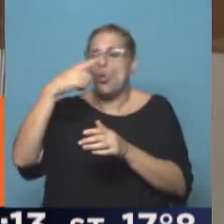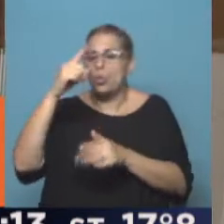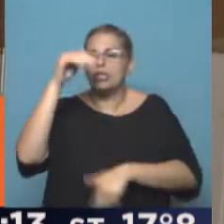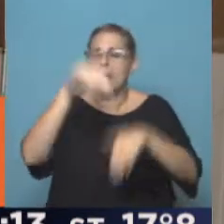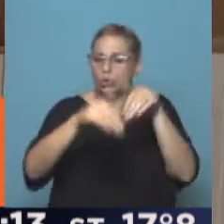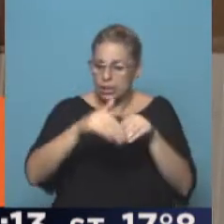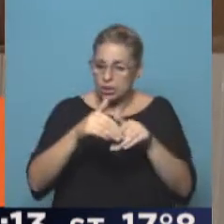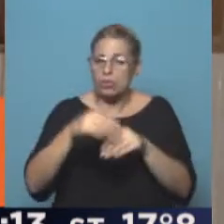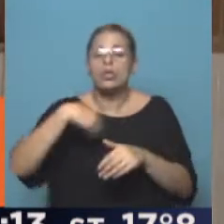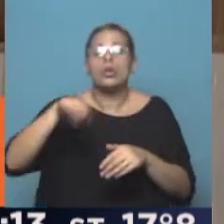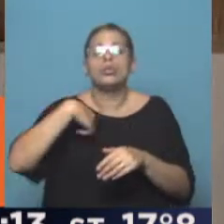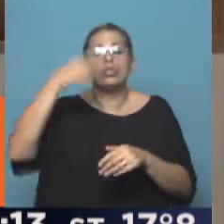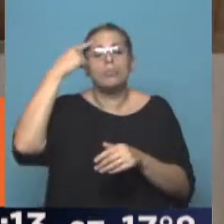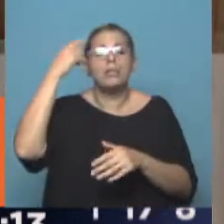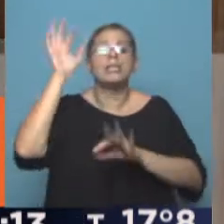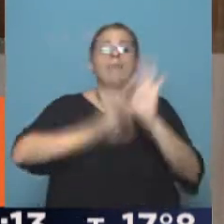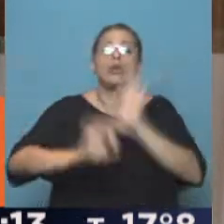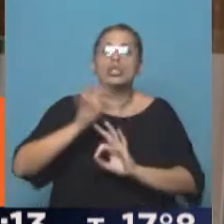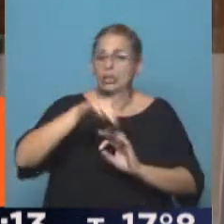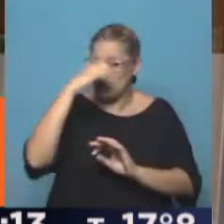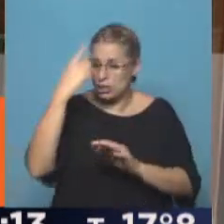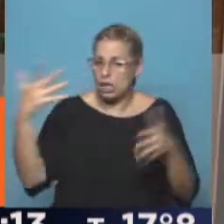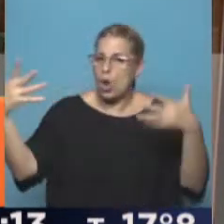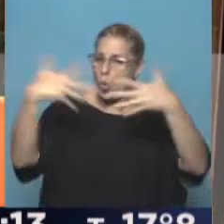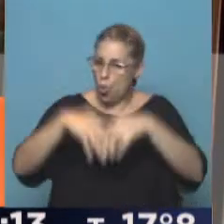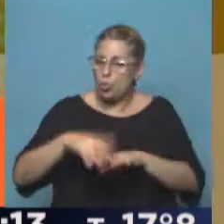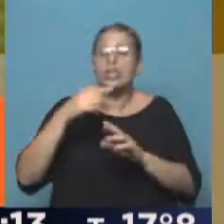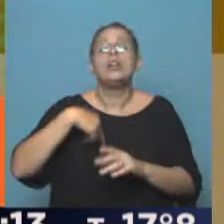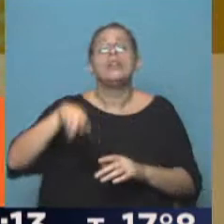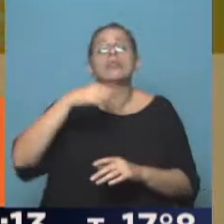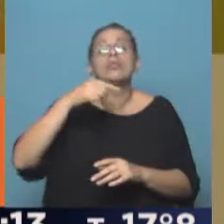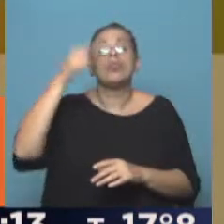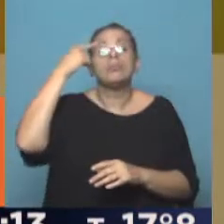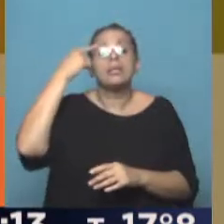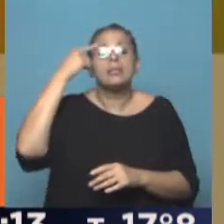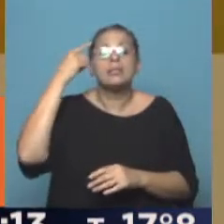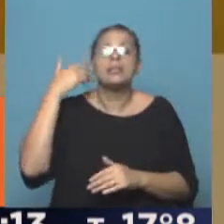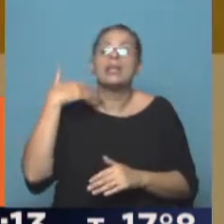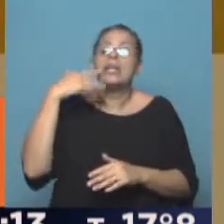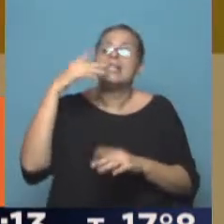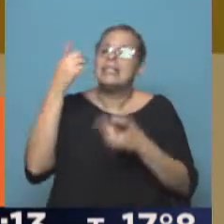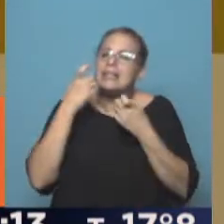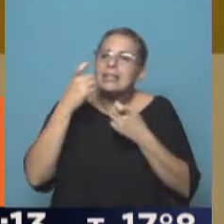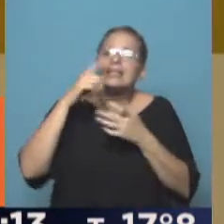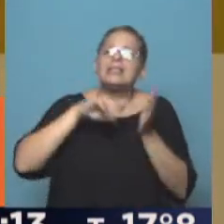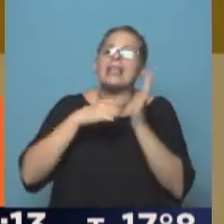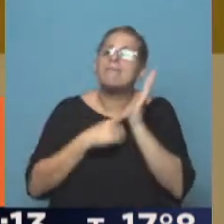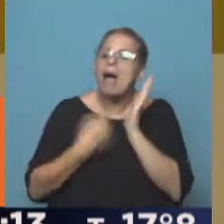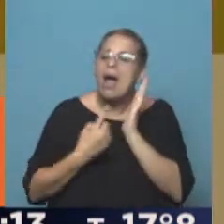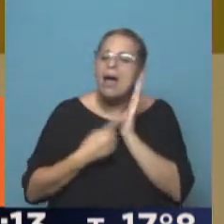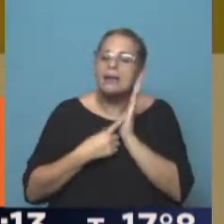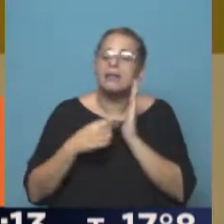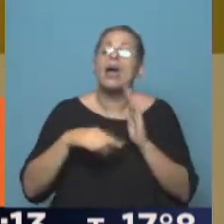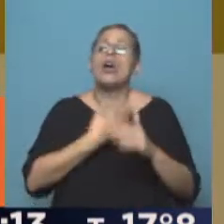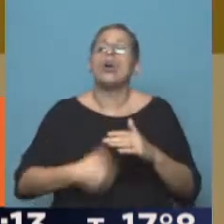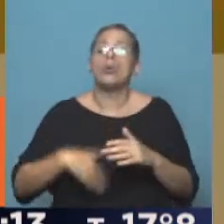nosotros creemos que hay un proyecto nacional que nos une y sería muy razonable que desarrollaremos una estrategia tendrá que abrirse el gobierno de la ciudad